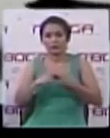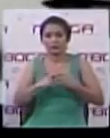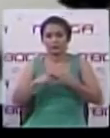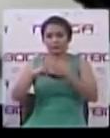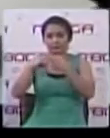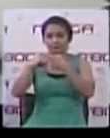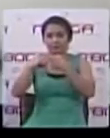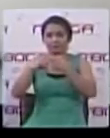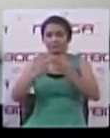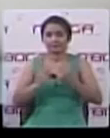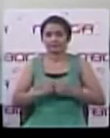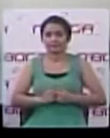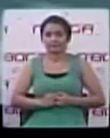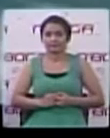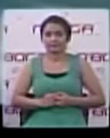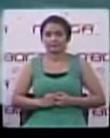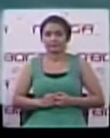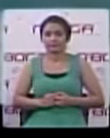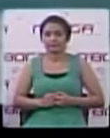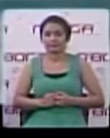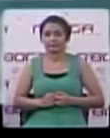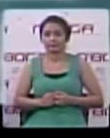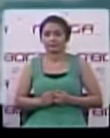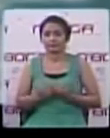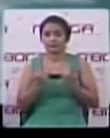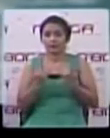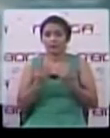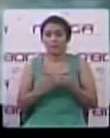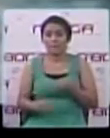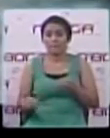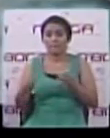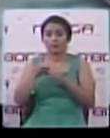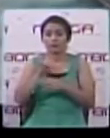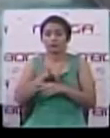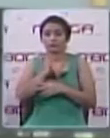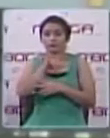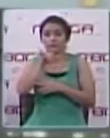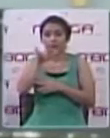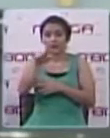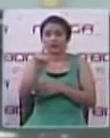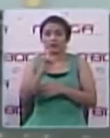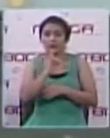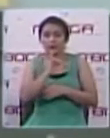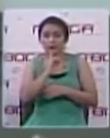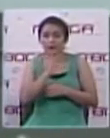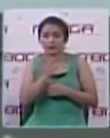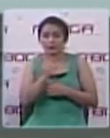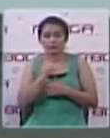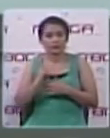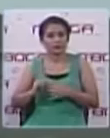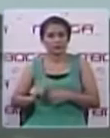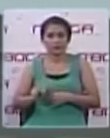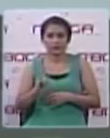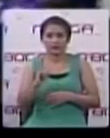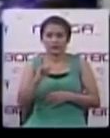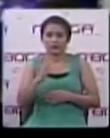LATAM Airlines Group, la conectividad con este y otros destinos dentro de Estados Unidos seguirá a través de su extensa